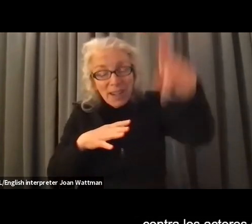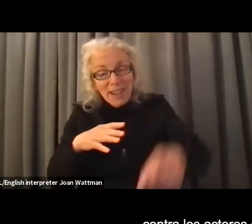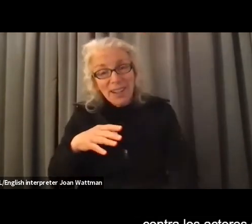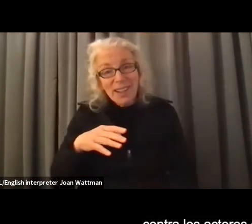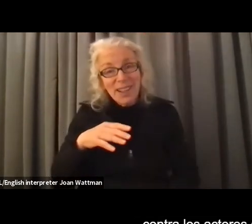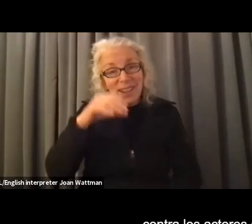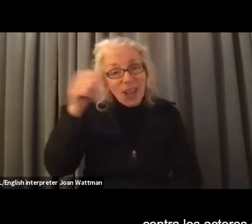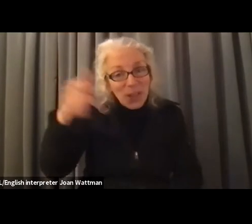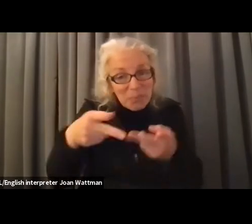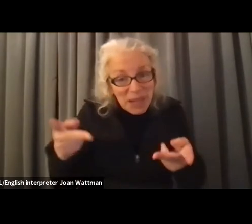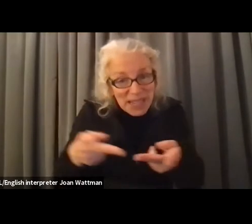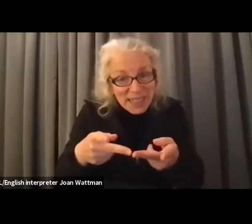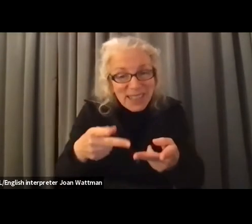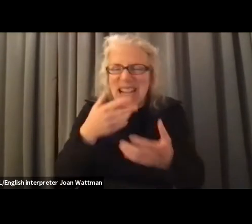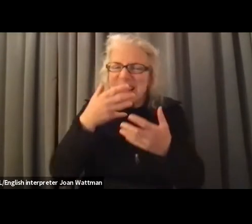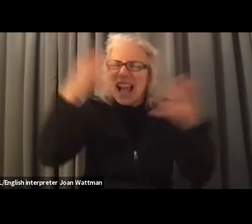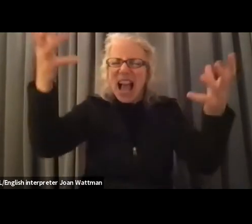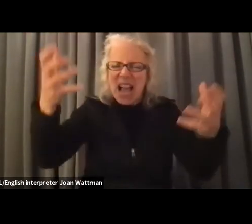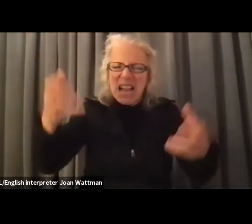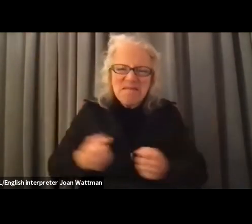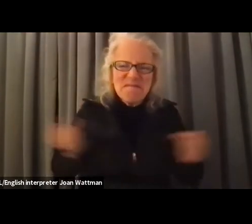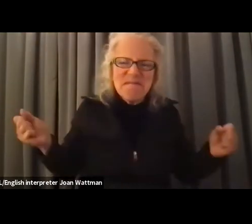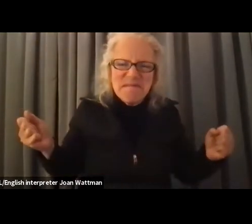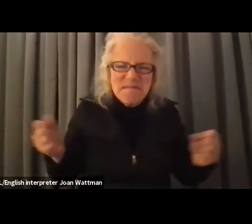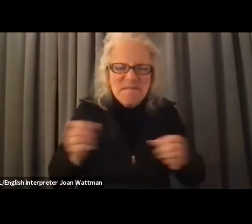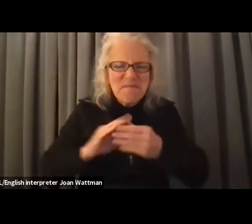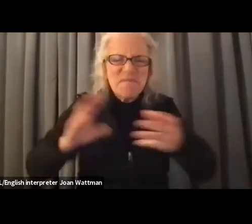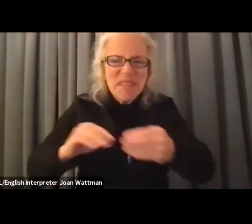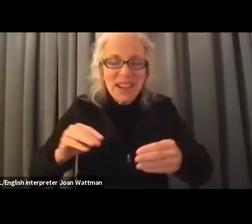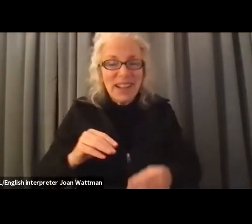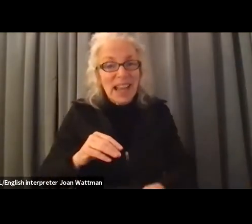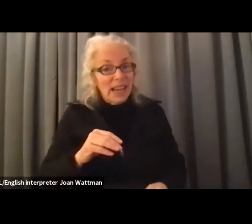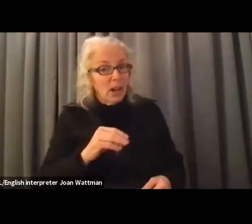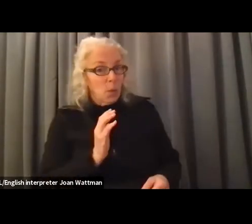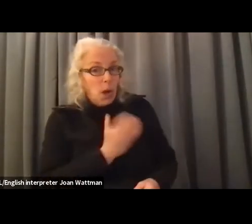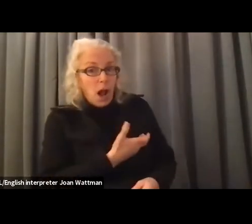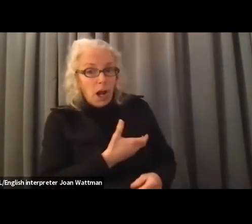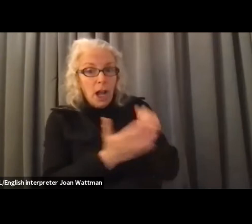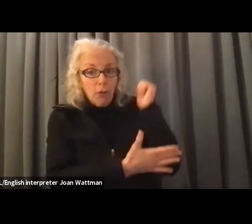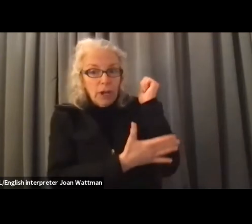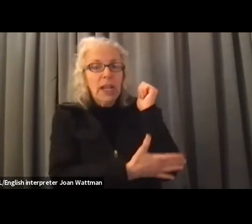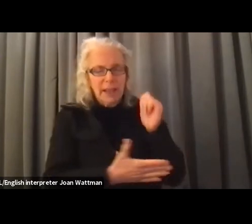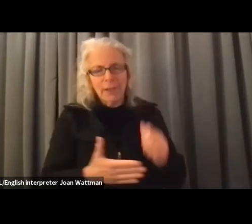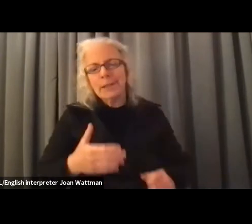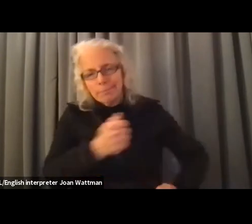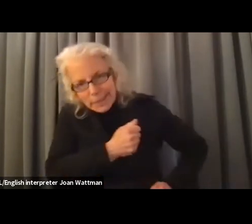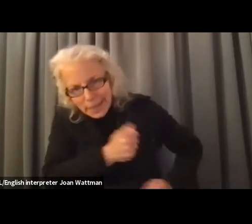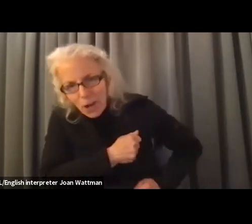nos destierran, que nos desplazan forzosamente todos los días y nos condenan a vivir